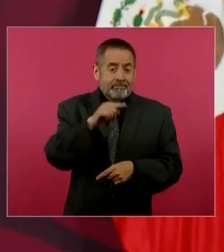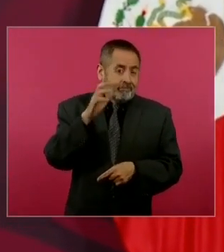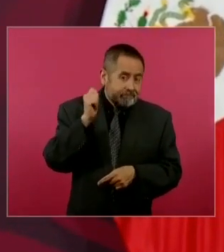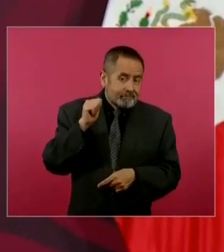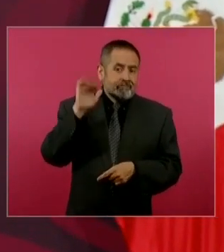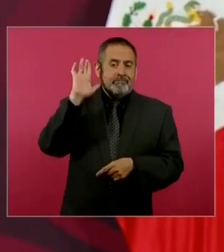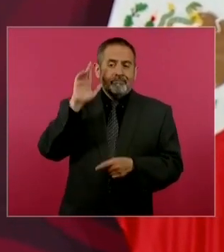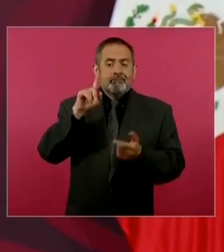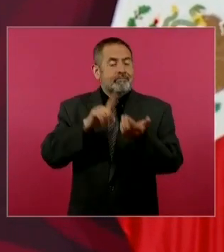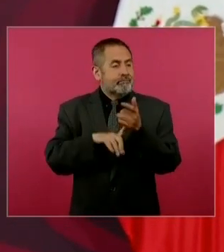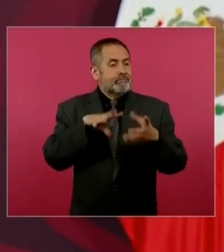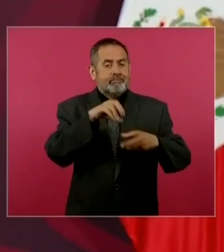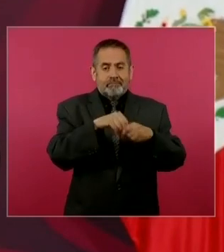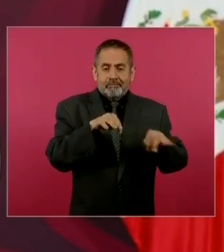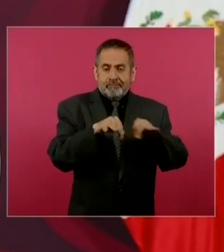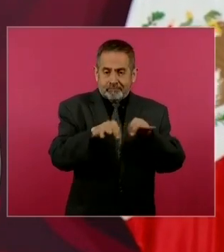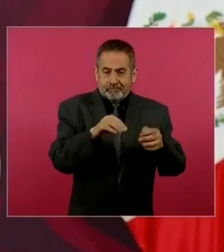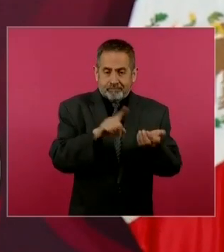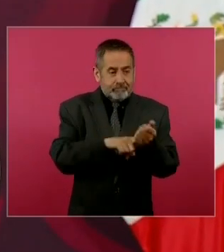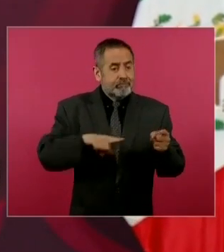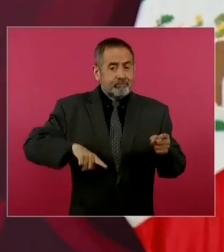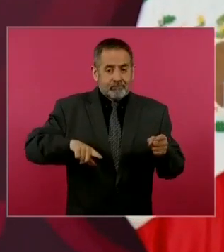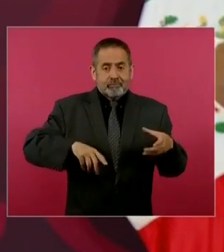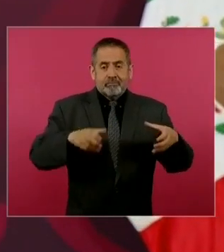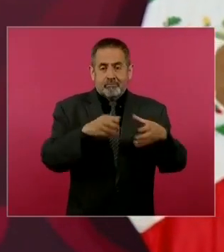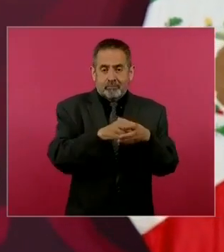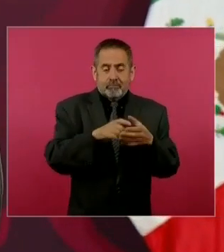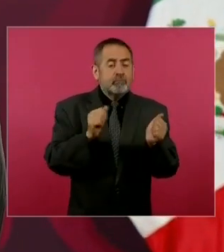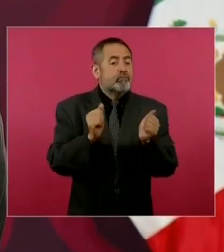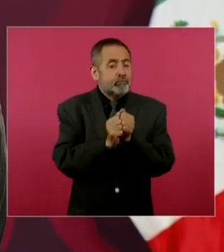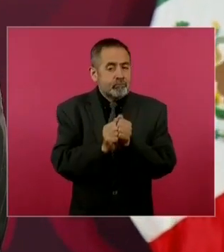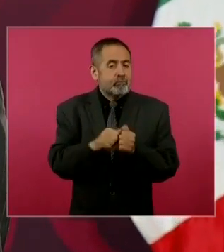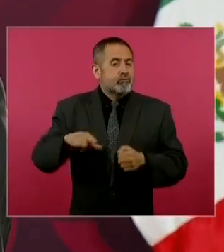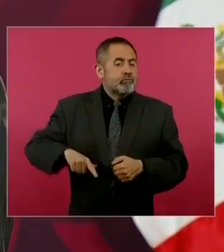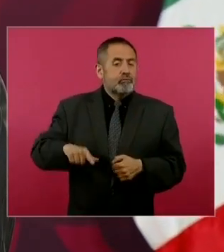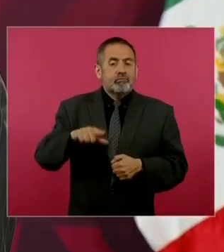fue funcionaria en el gobierno de Fox